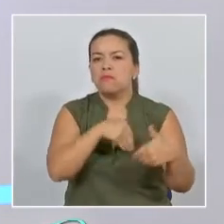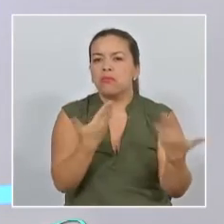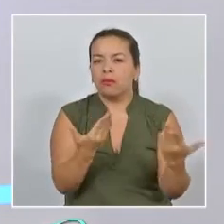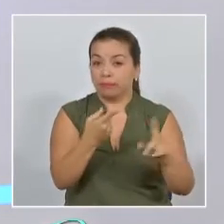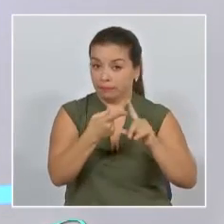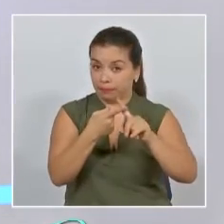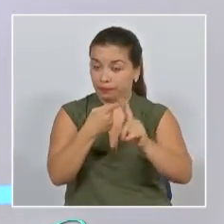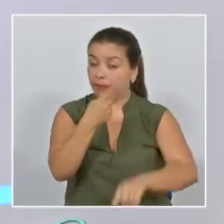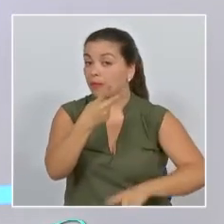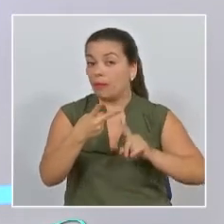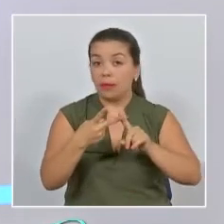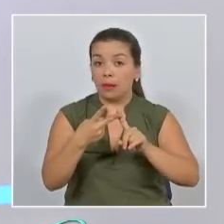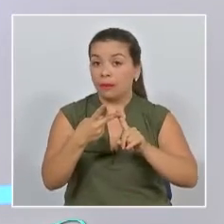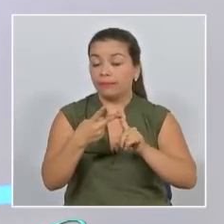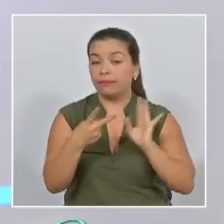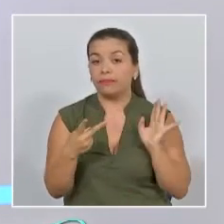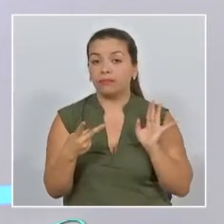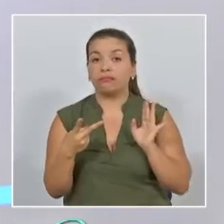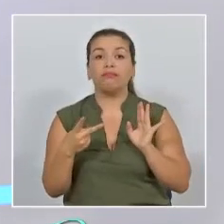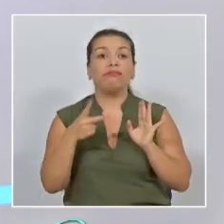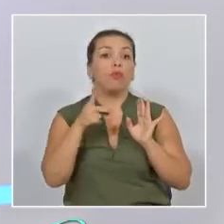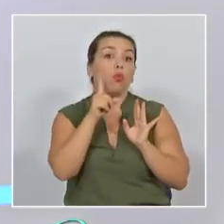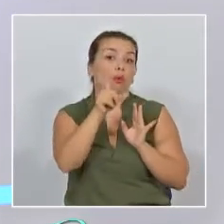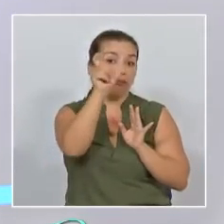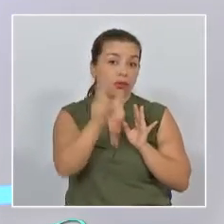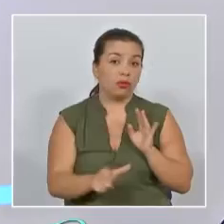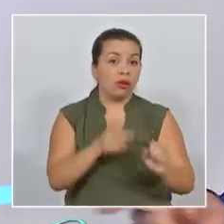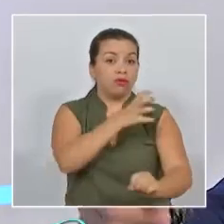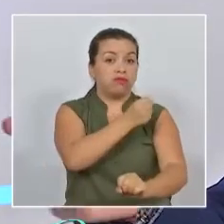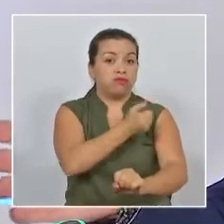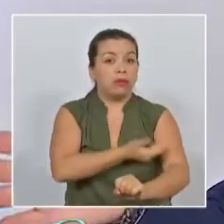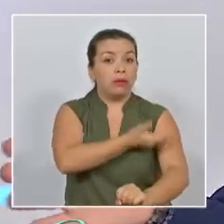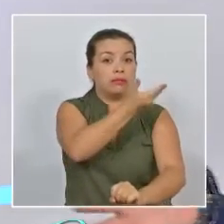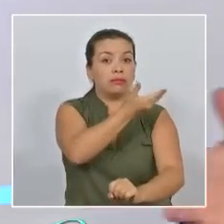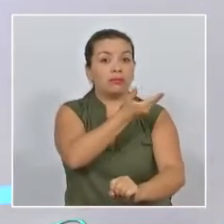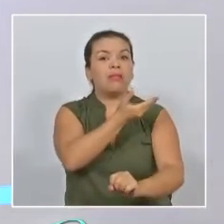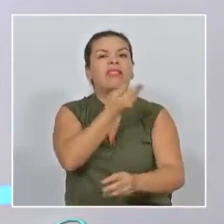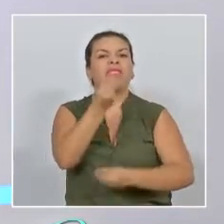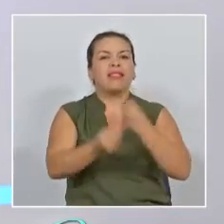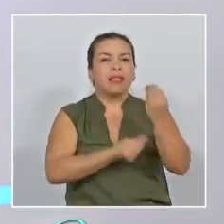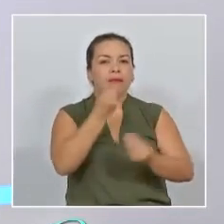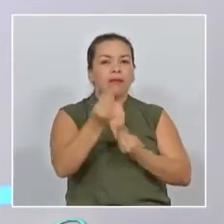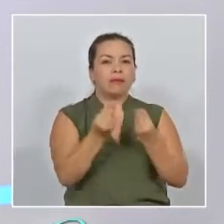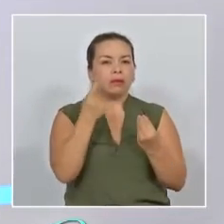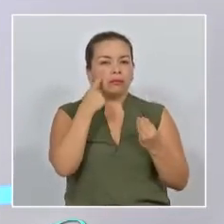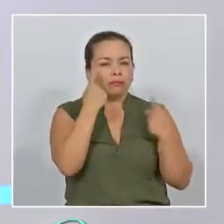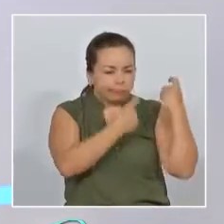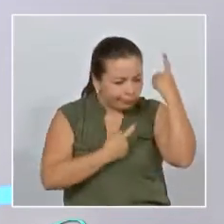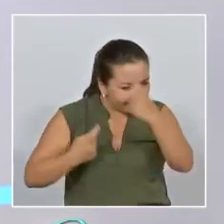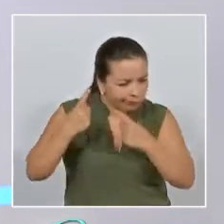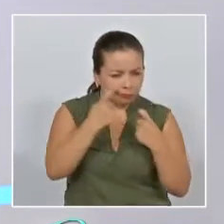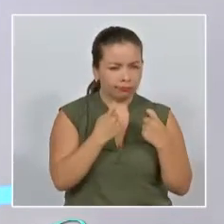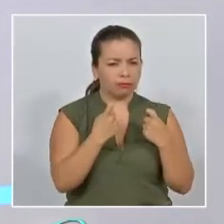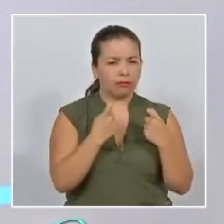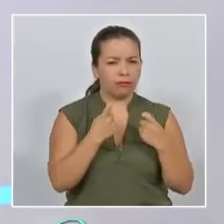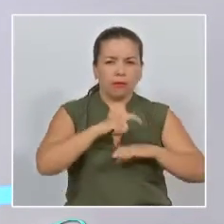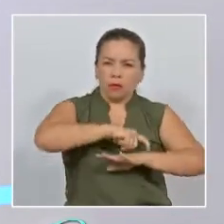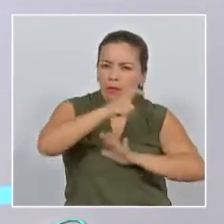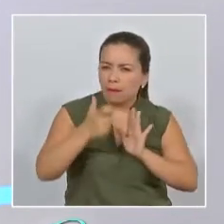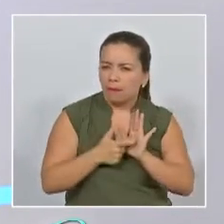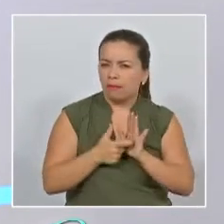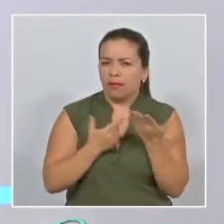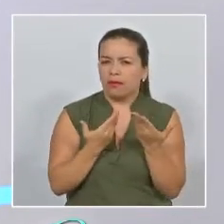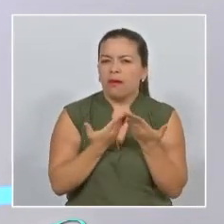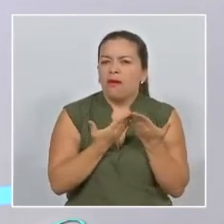persona con una sola toma de presión arterial no sabe si es hipertenso o no. Hay que hacer un afinamiento, una semana entera de tomas de presión arterial